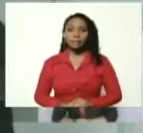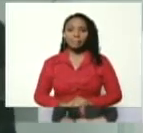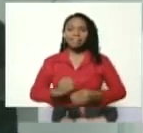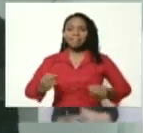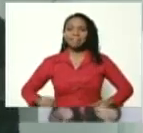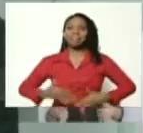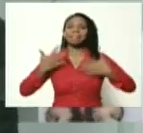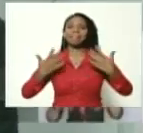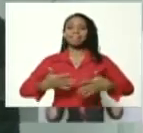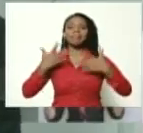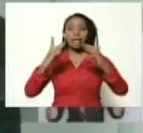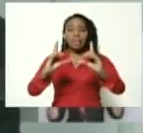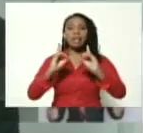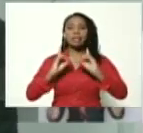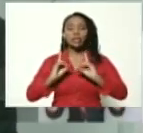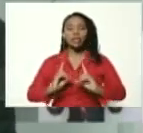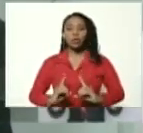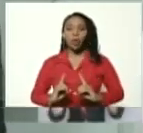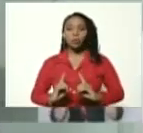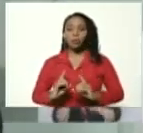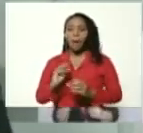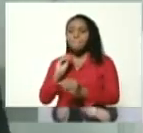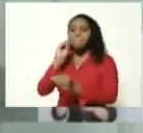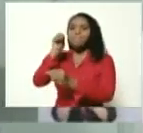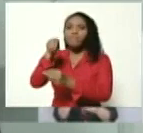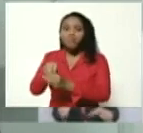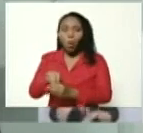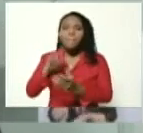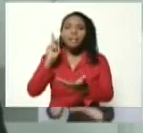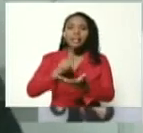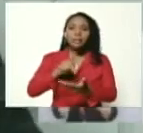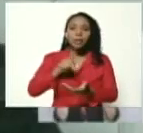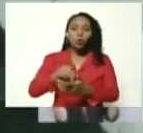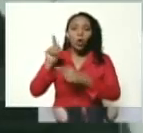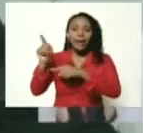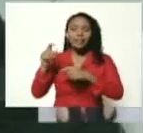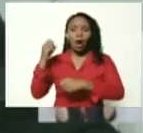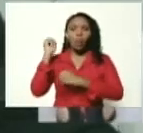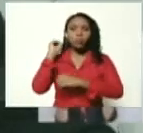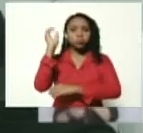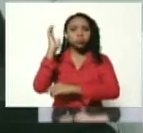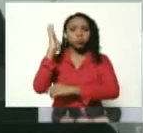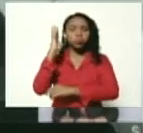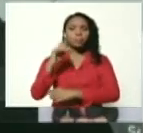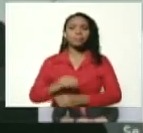entusiasta y decidida incorporación y participación en esta jornada.